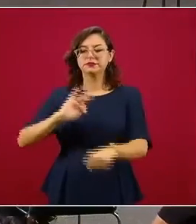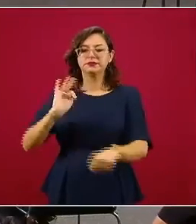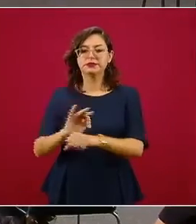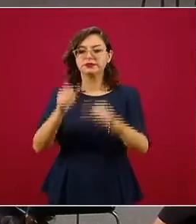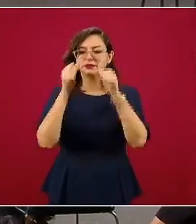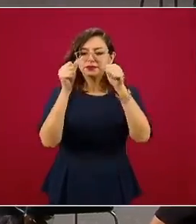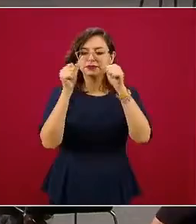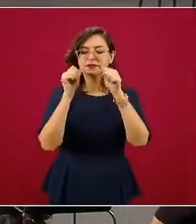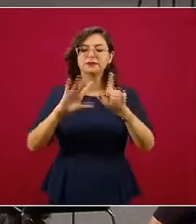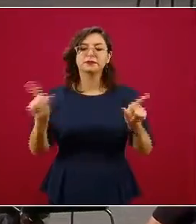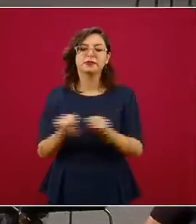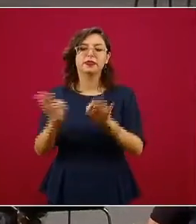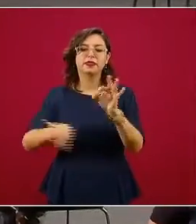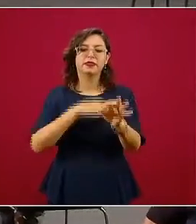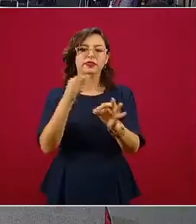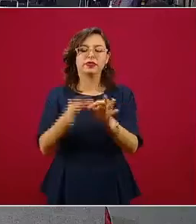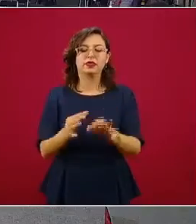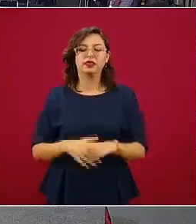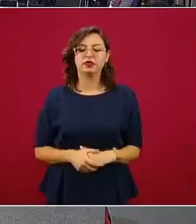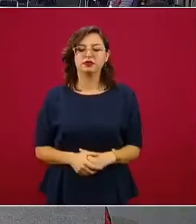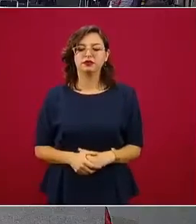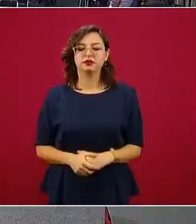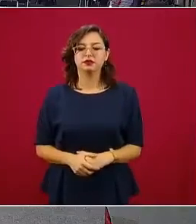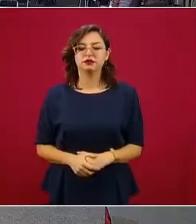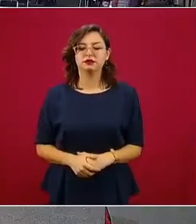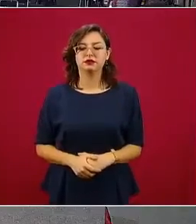cuanto, presidente.